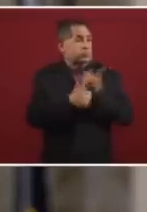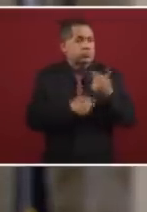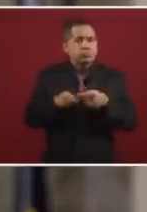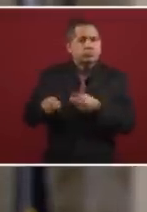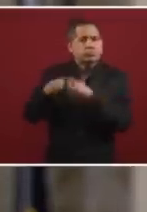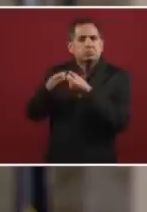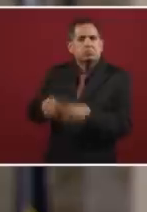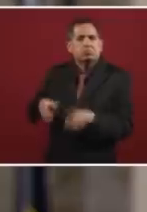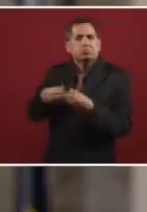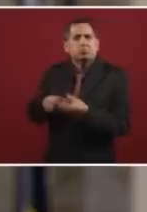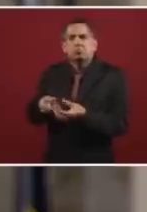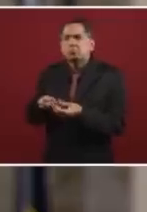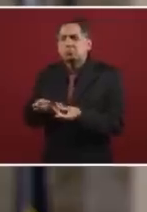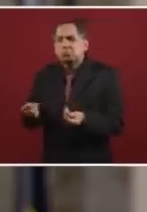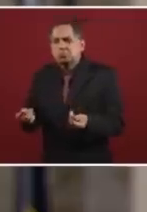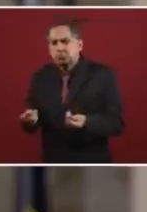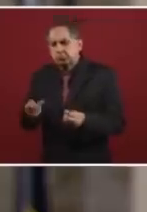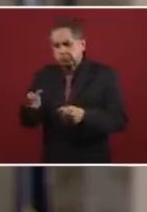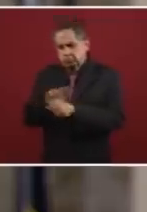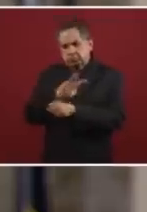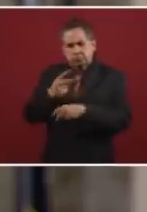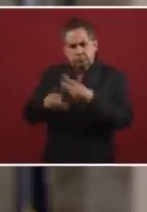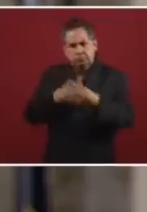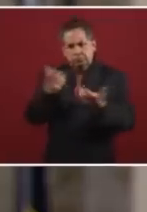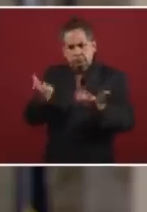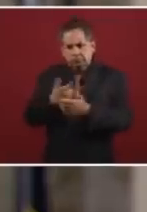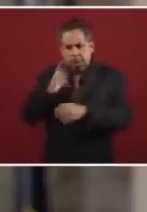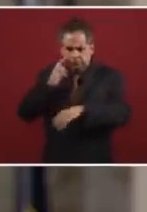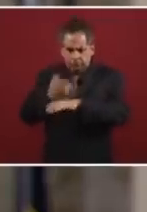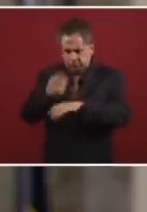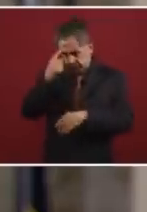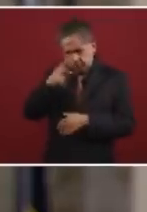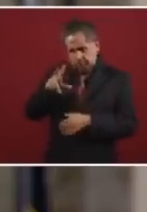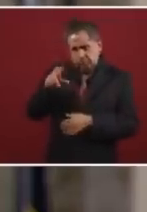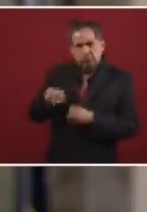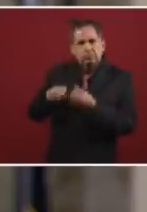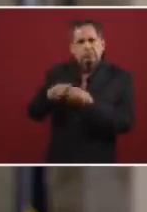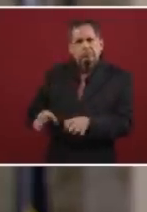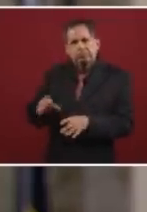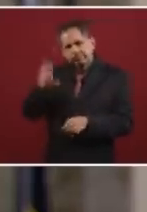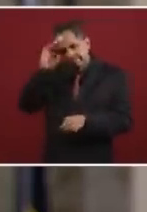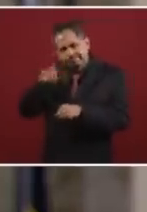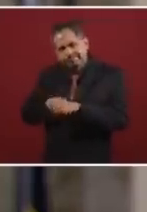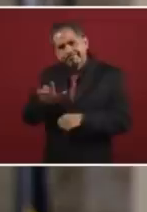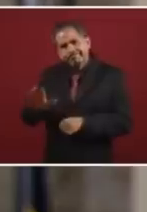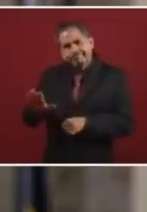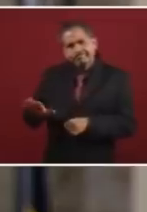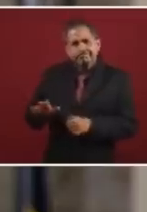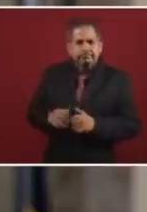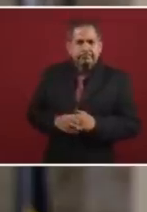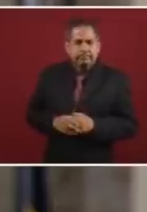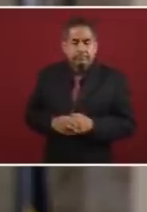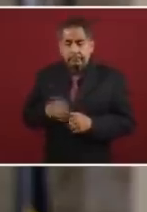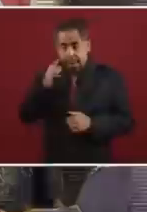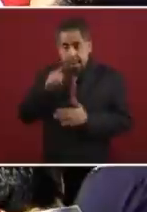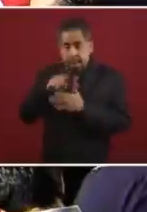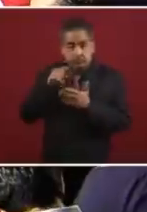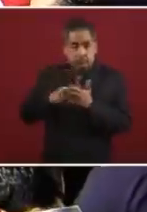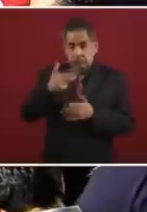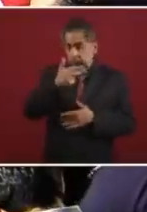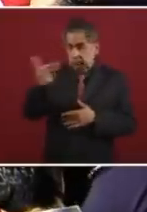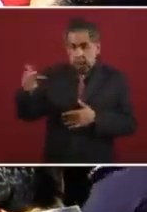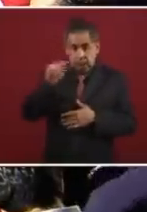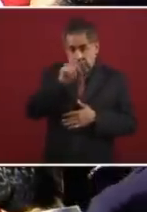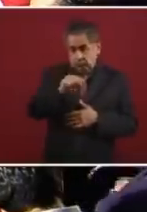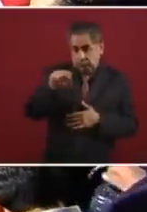esas tradiciones que van a hacer al respecto para que no se pierda porque viven en las zonas hoteleras en algunos hoteles